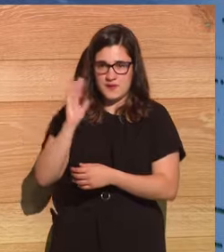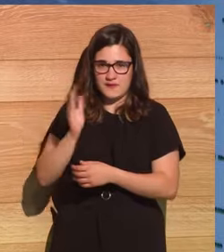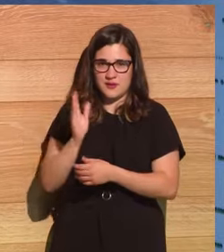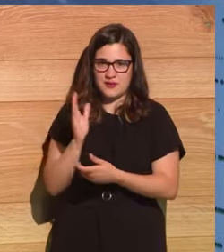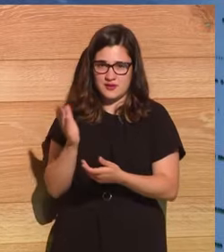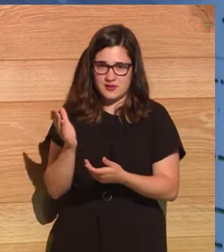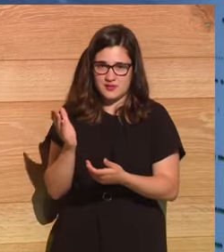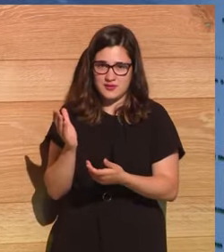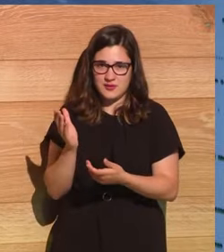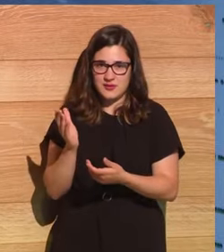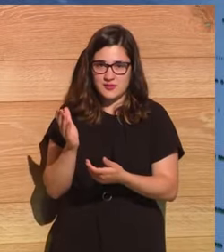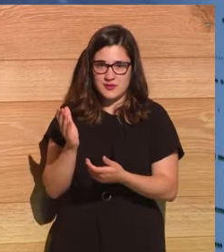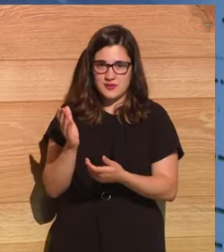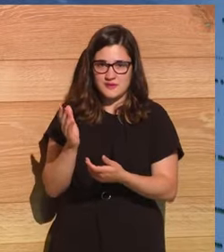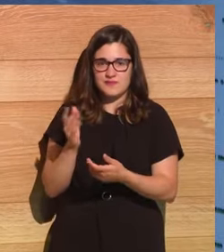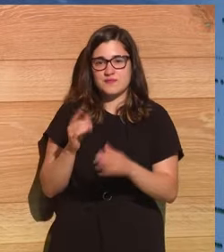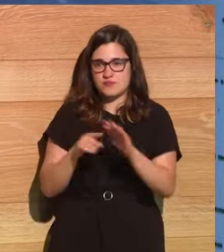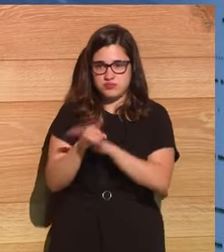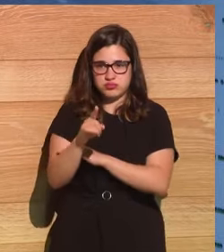Es decir, hay que ser muy conscientes